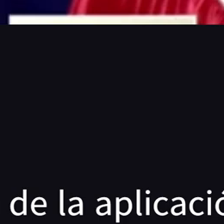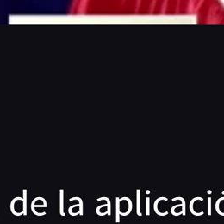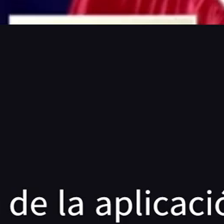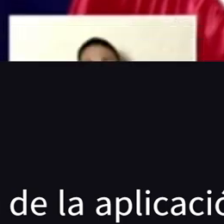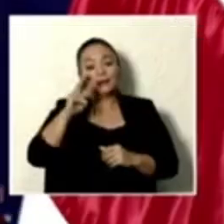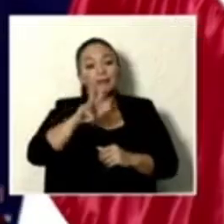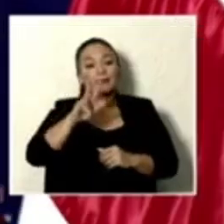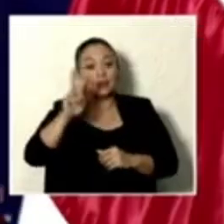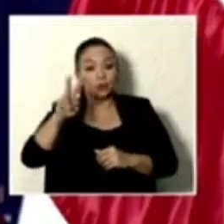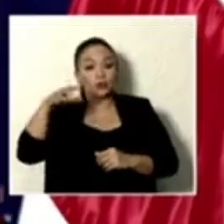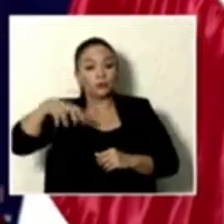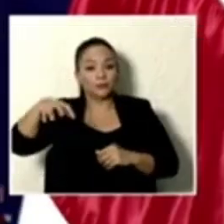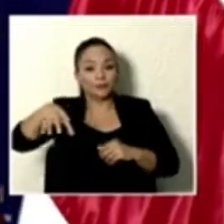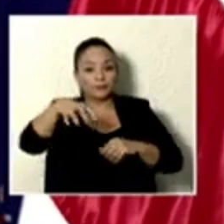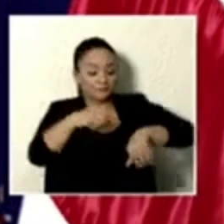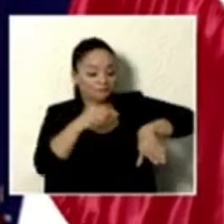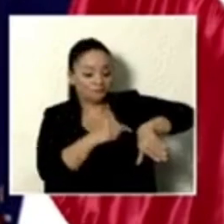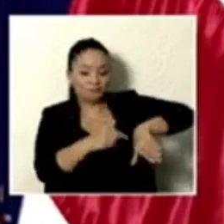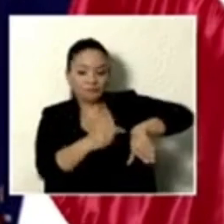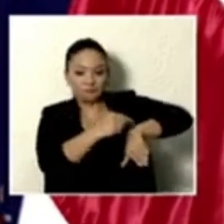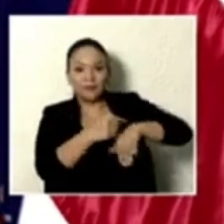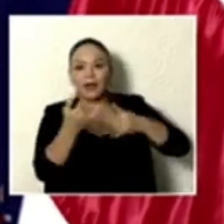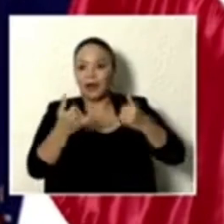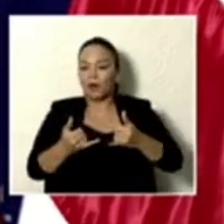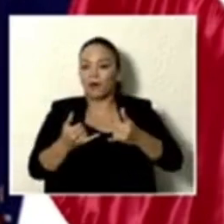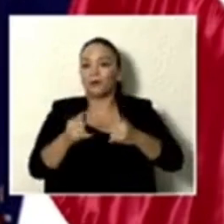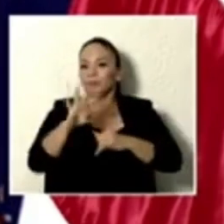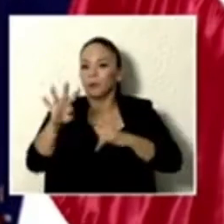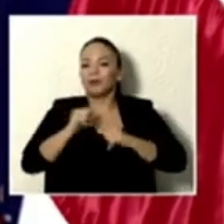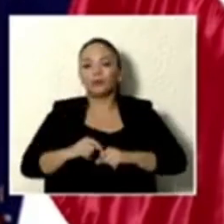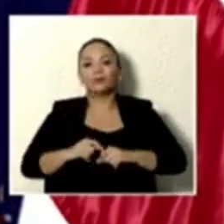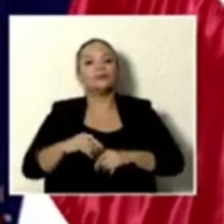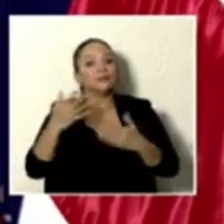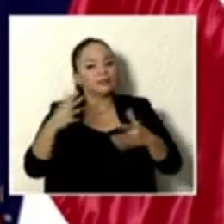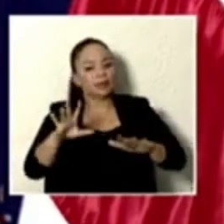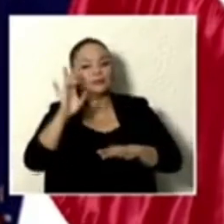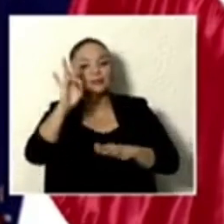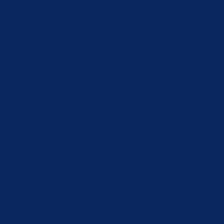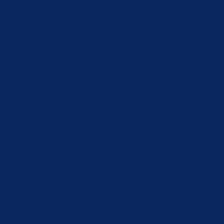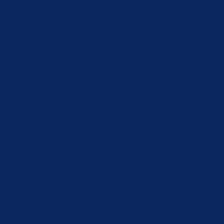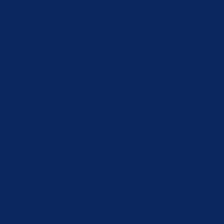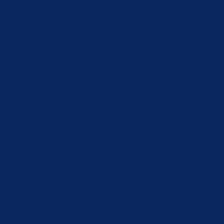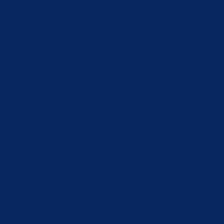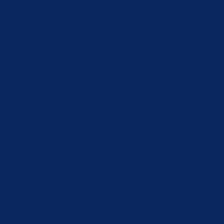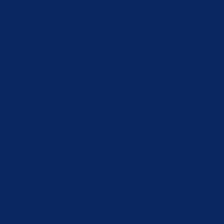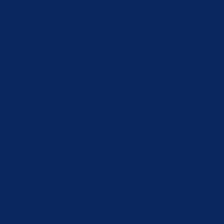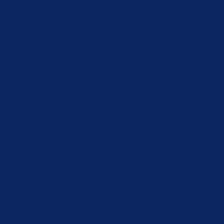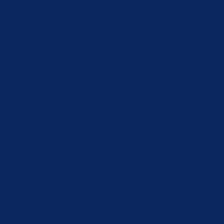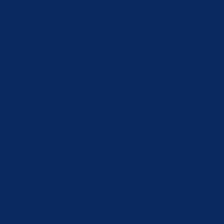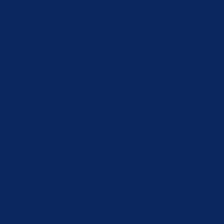cantones a 44 y ya en las siete provincias del país